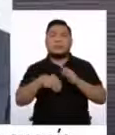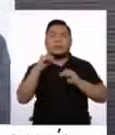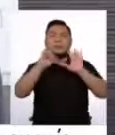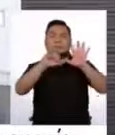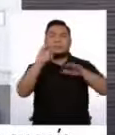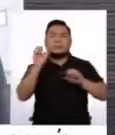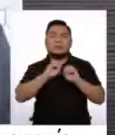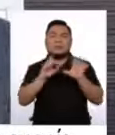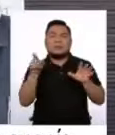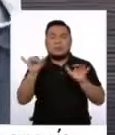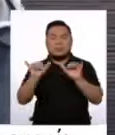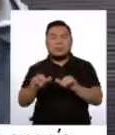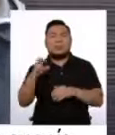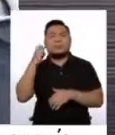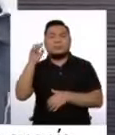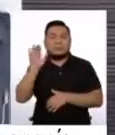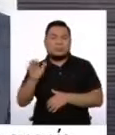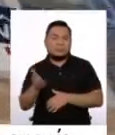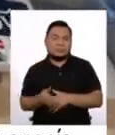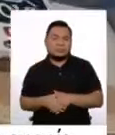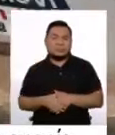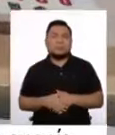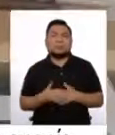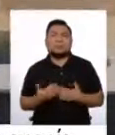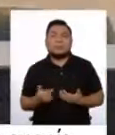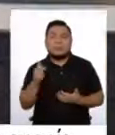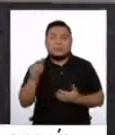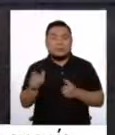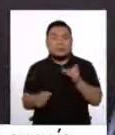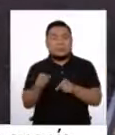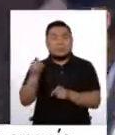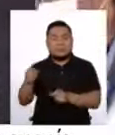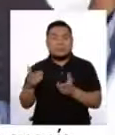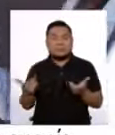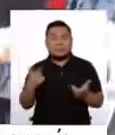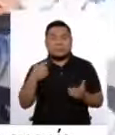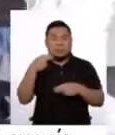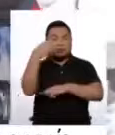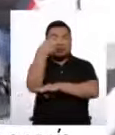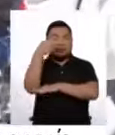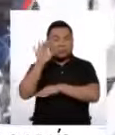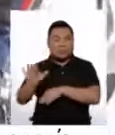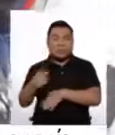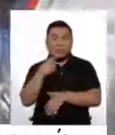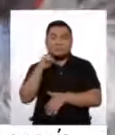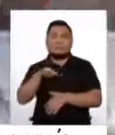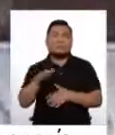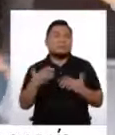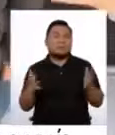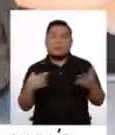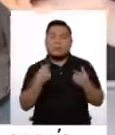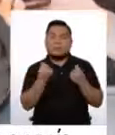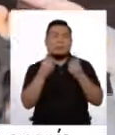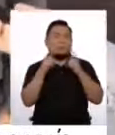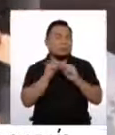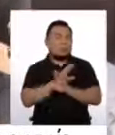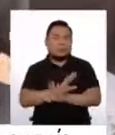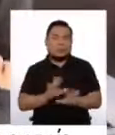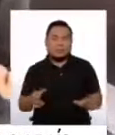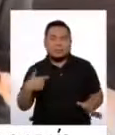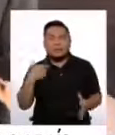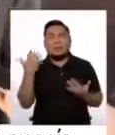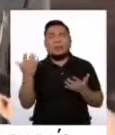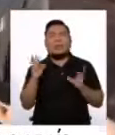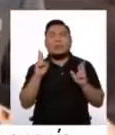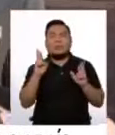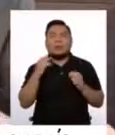días en el distrito fronterizo de Desaguadero. Estas personas que se encuentran en un hotel señalan que ya no cuentan con recursos, por lo que esperan